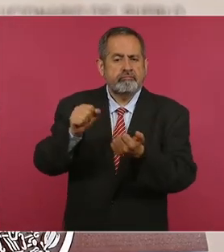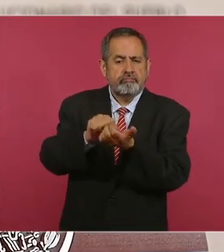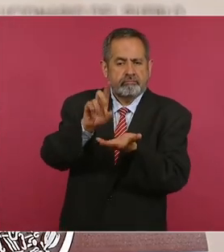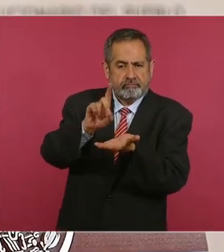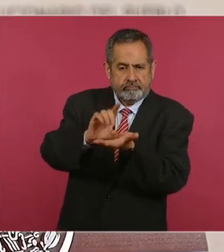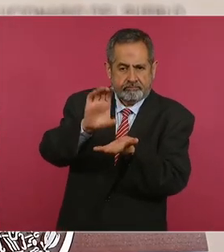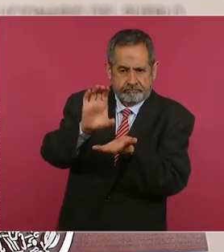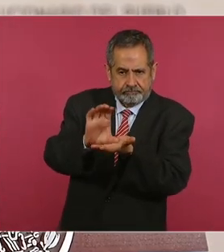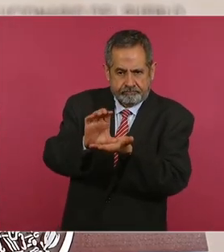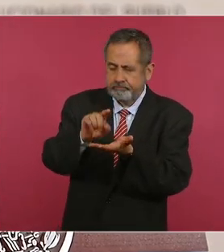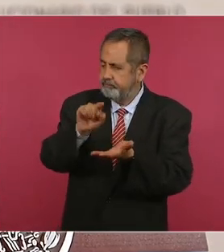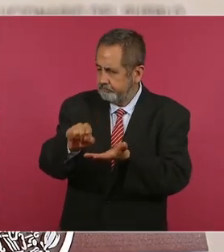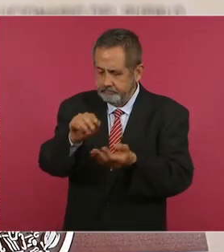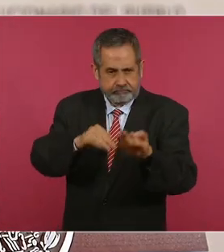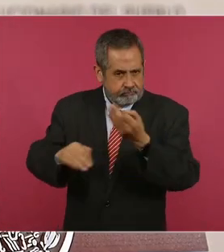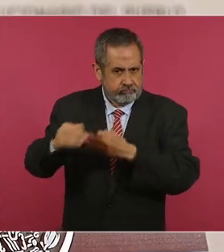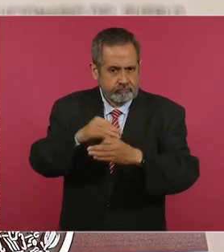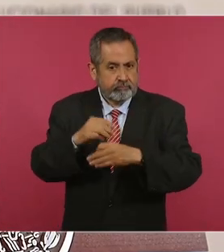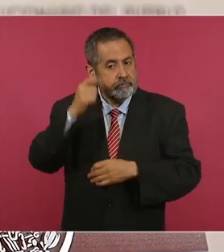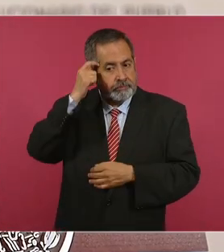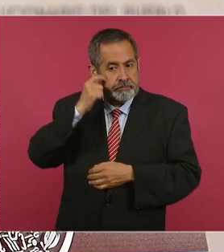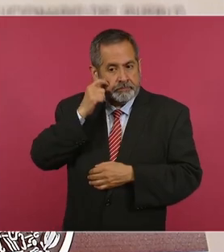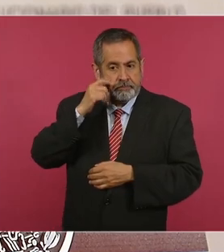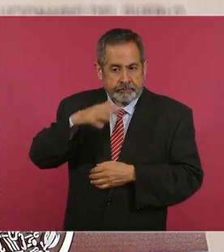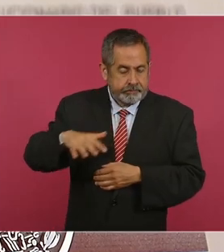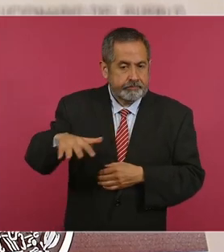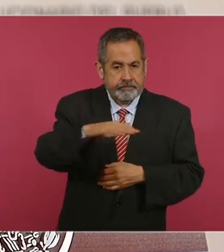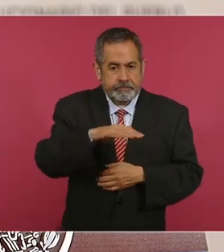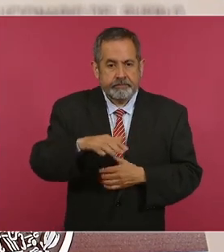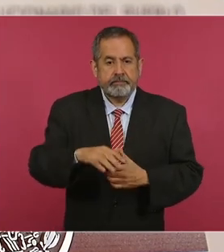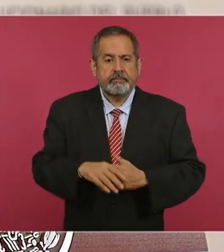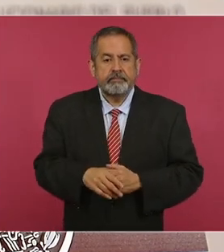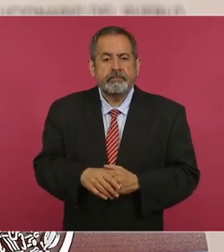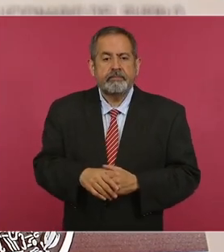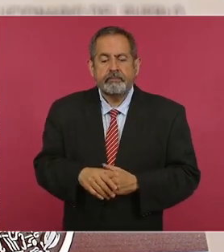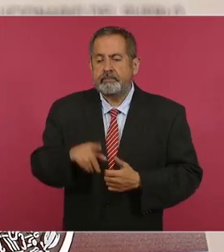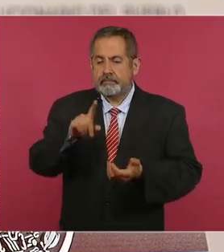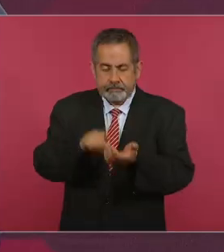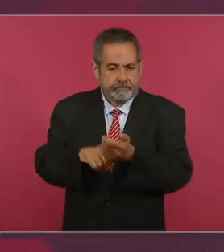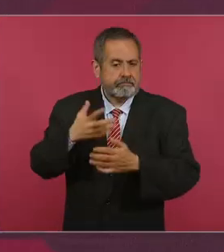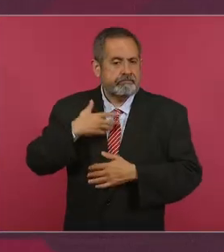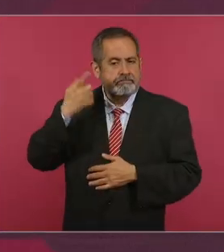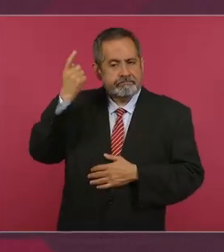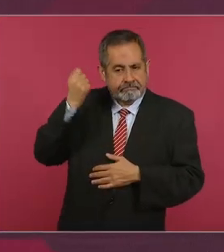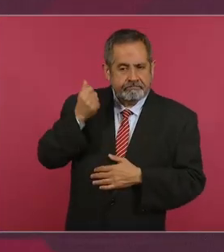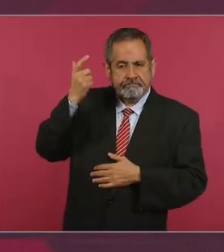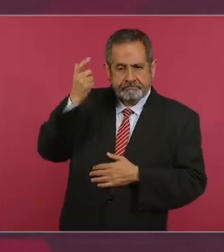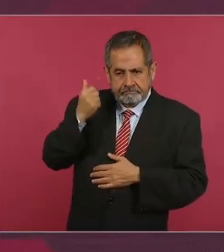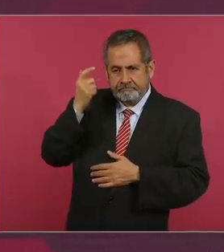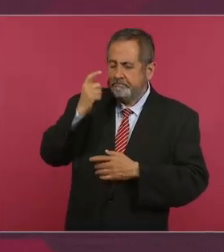discapacitados de Guerrero van a tener su pensión.